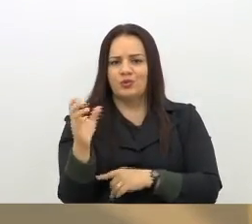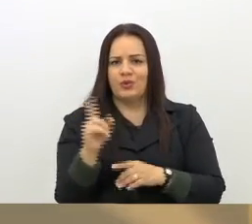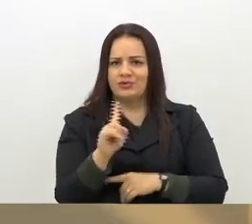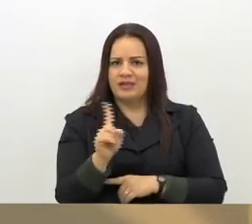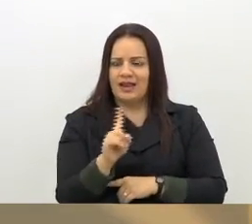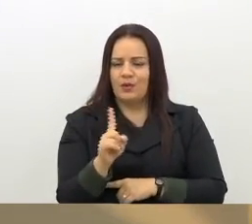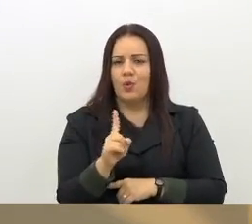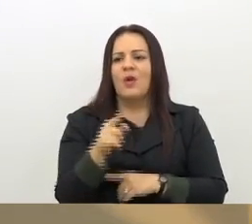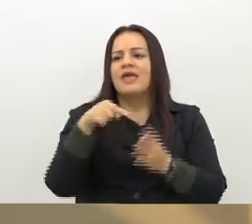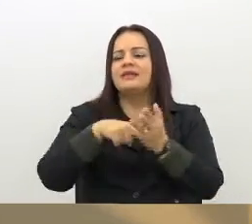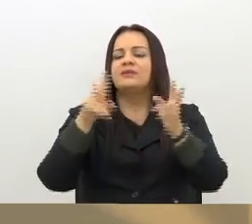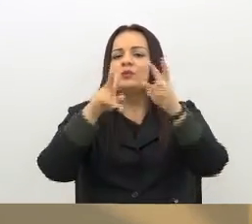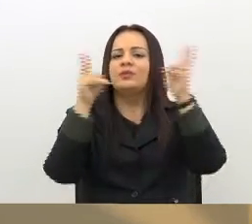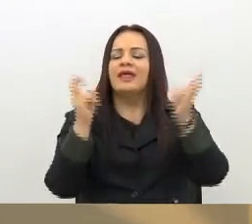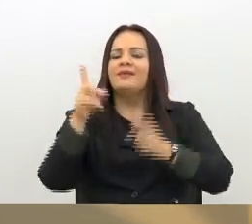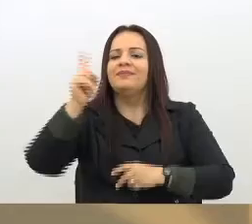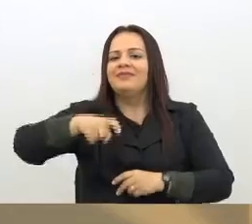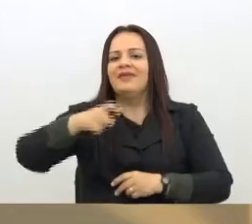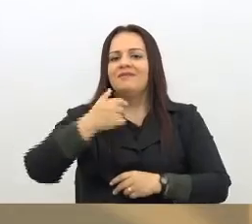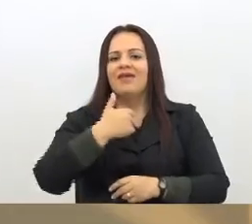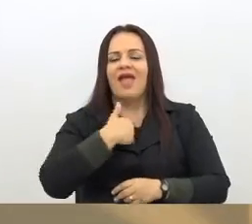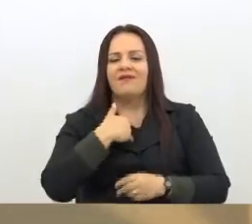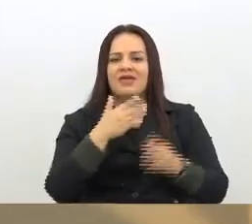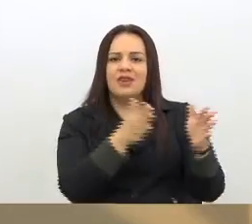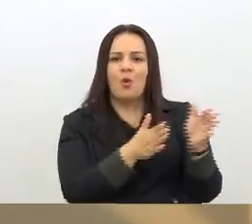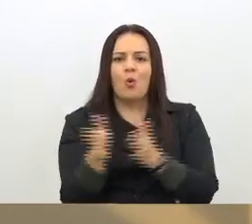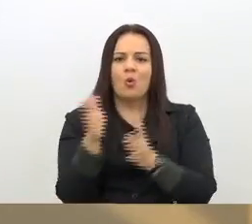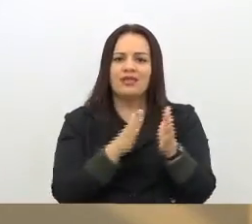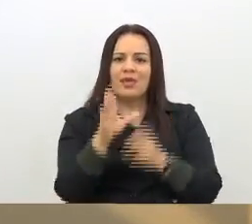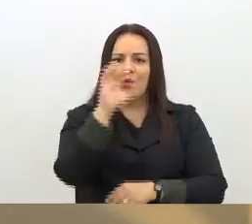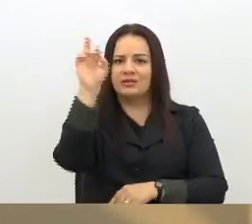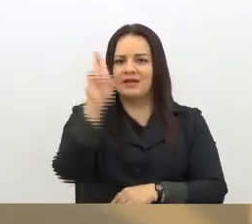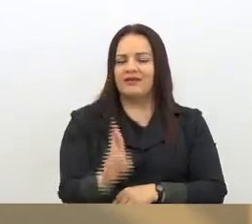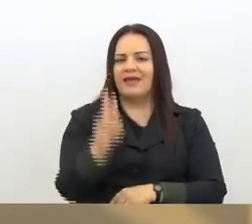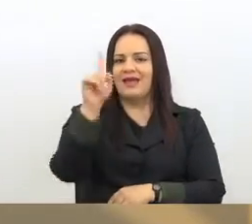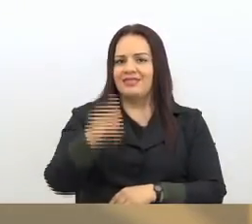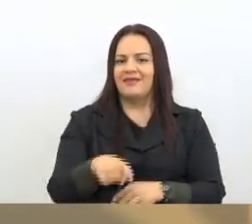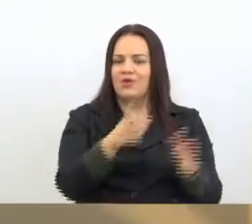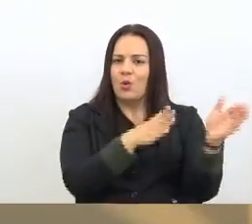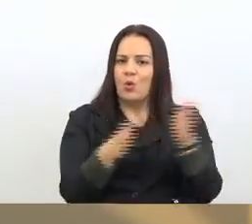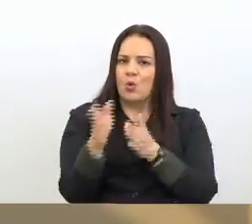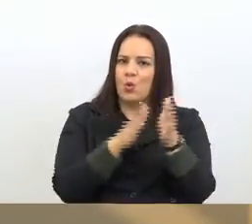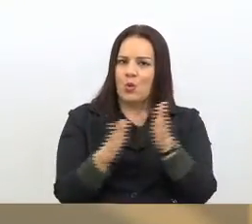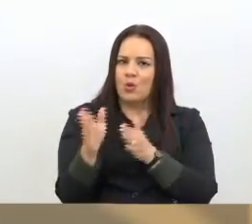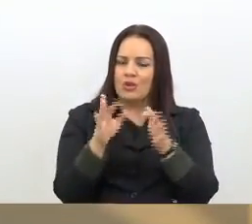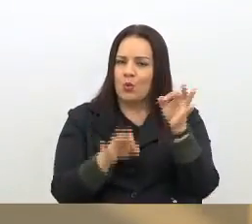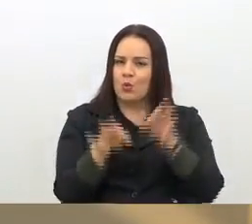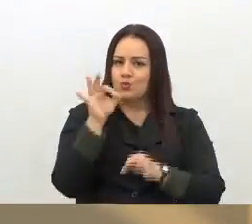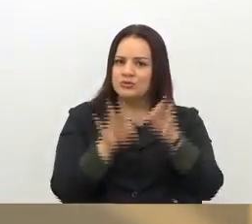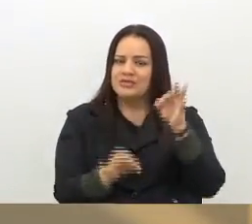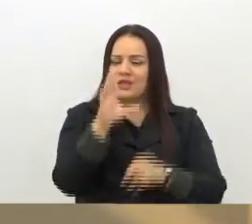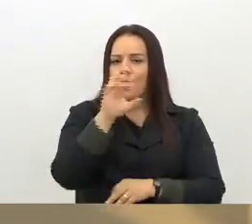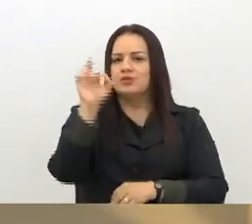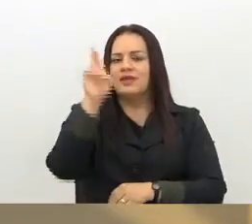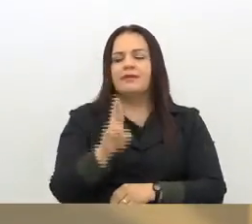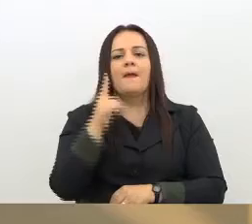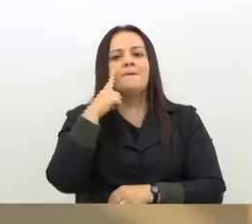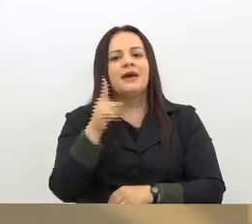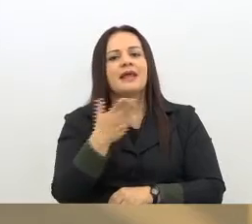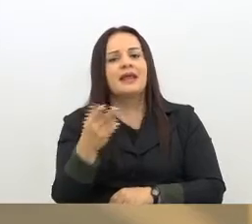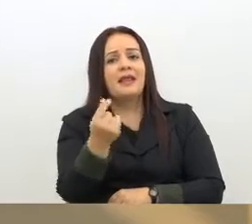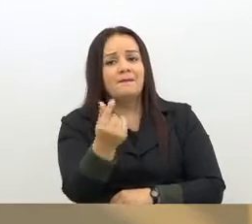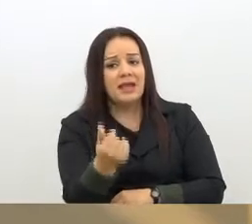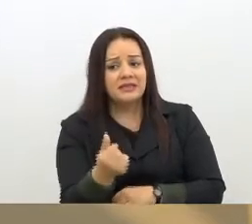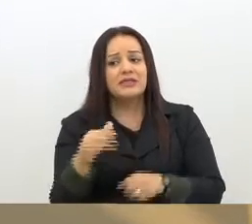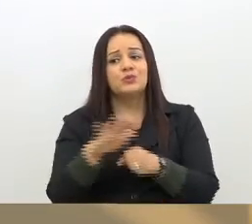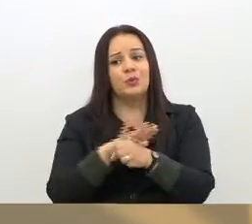Social. Es un tema de que tiene que haber orden en Costa Rica, tiene que haber orden con justicia en Costa Rica para que la plata nos